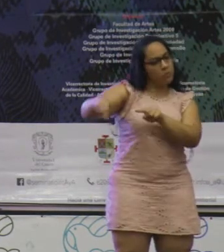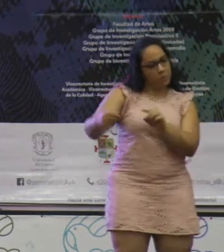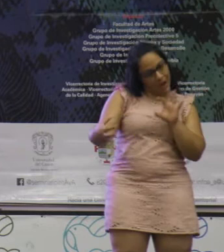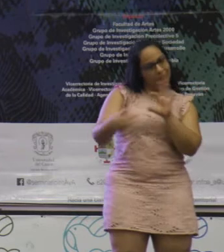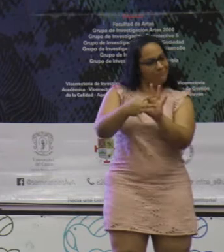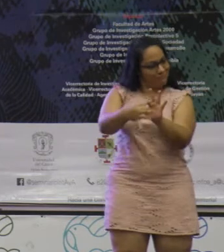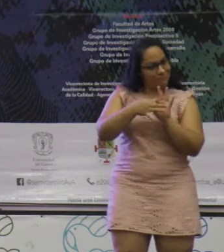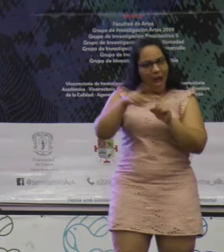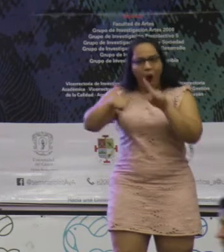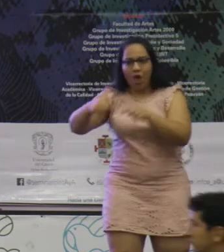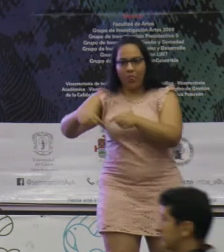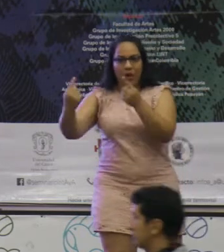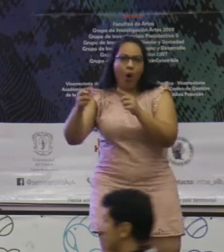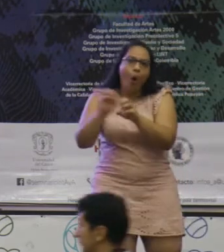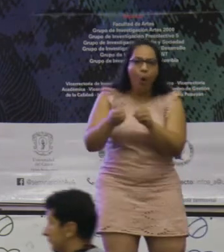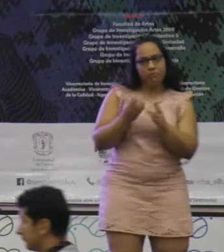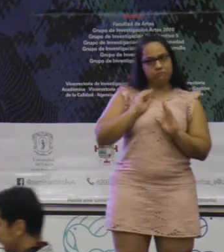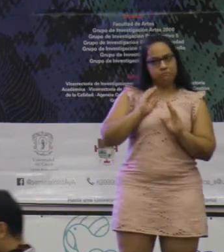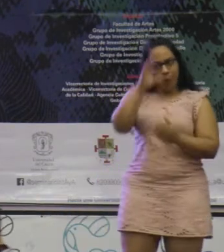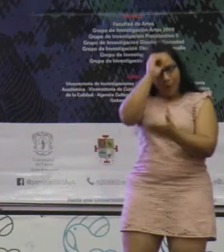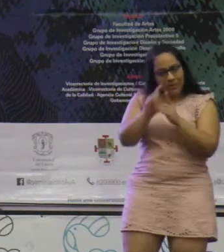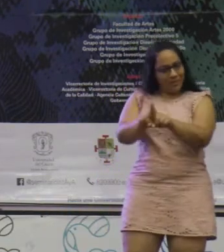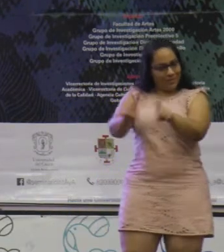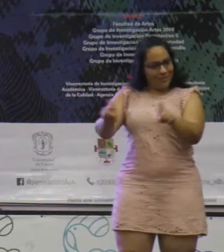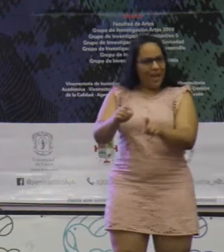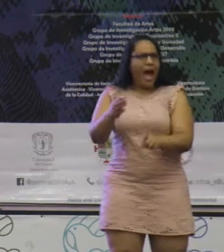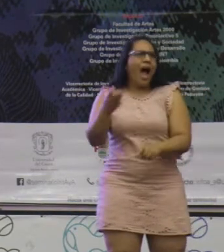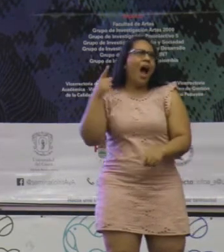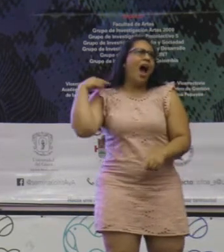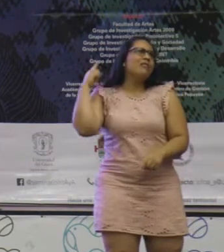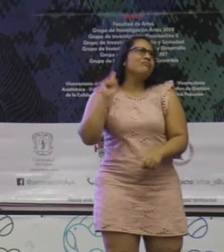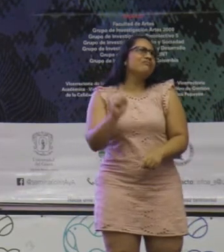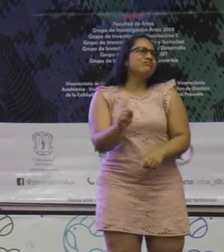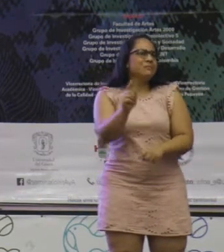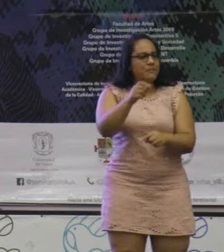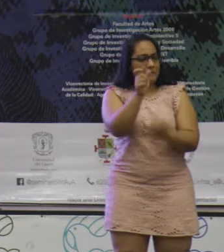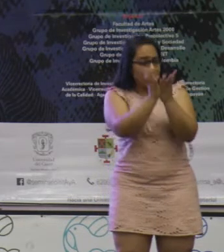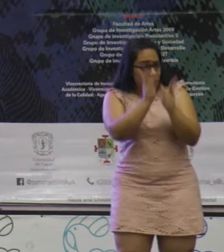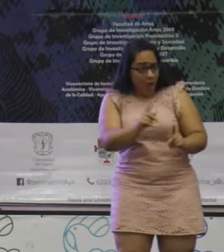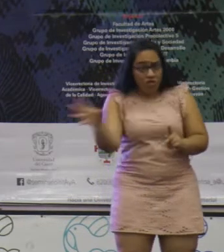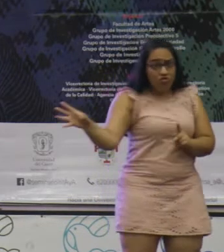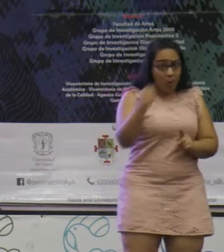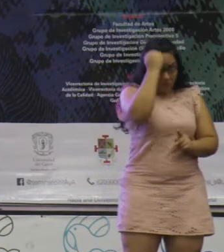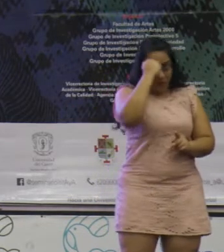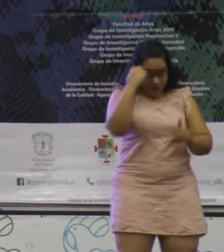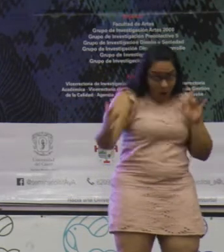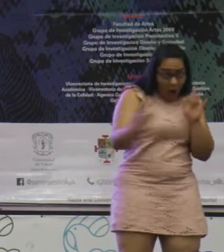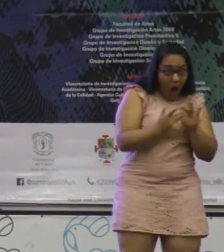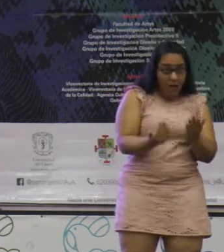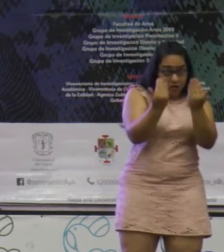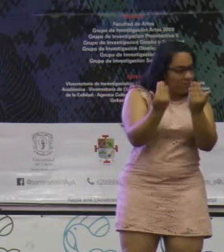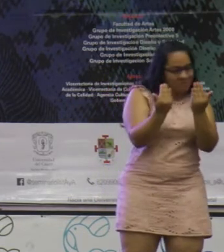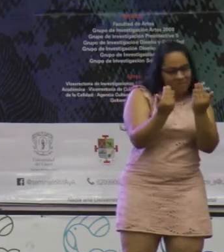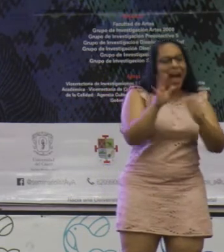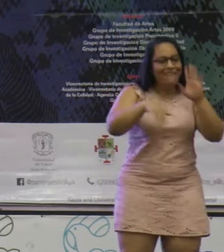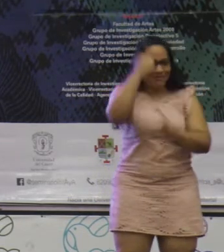afinidad, y con algunos llegaremos a otros sitios. Y como bien dijo algún estudiante alguna vez, no todos los profesores son para todos los estudiantes. Efectivamente, uno no le sirve a todos los